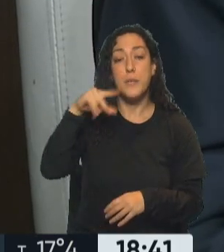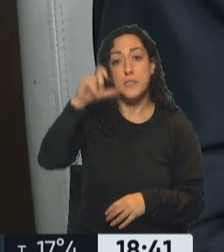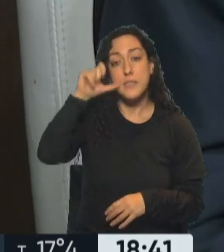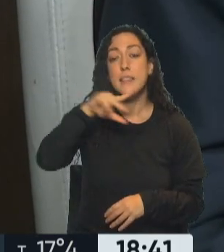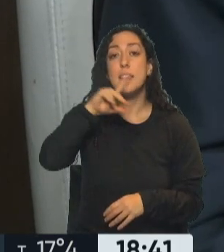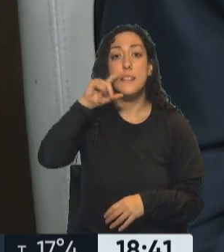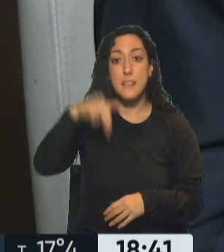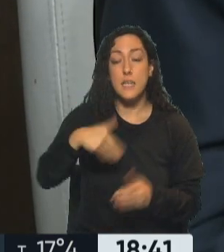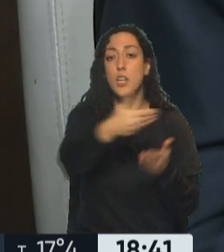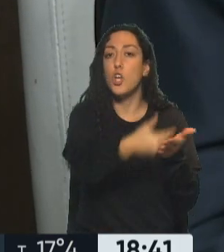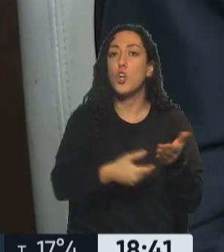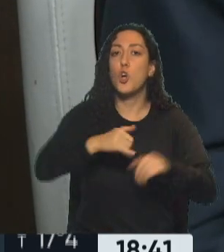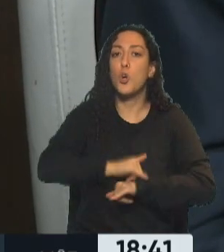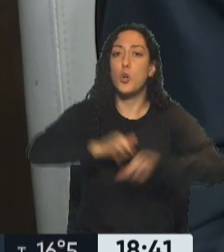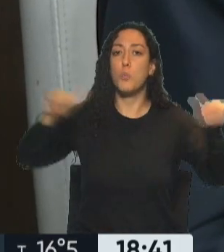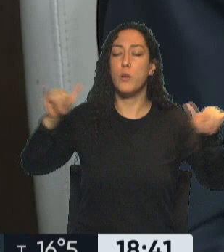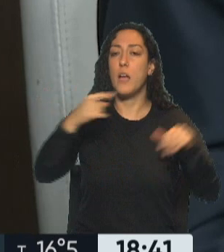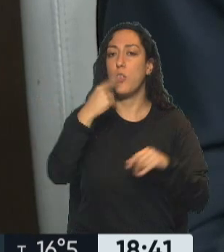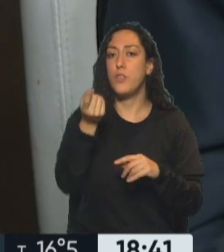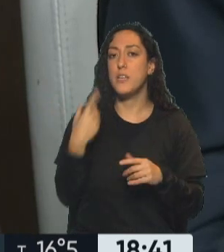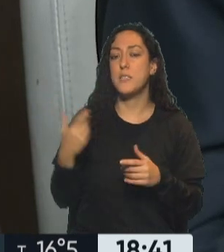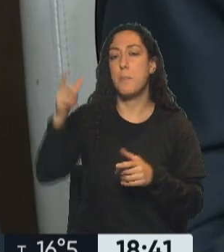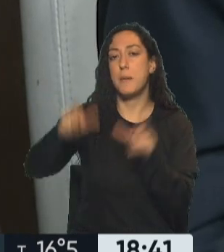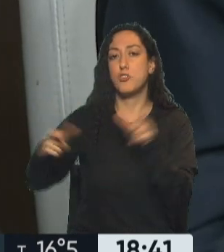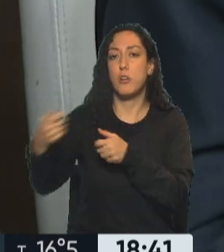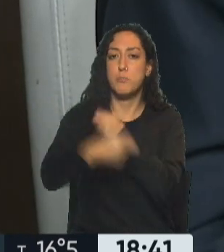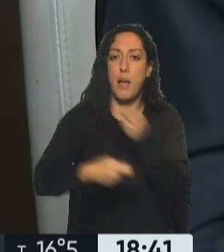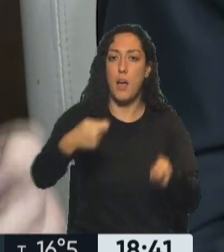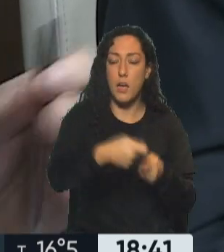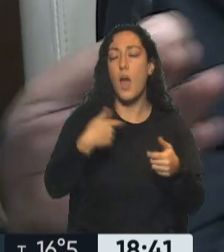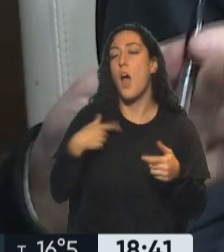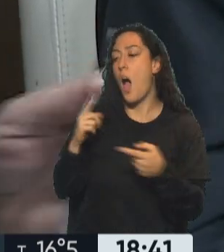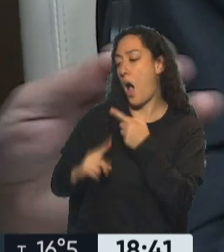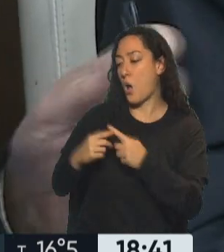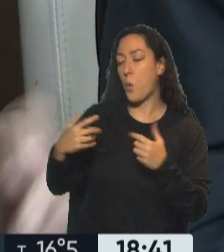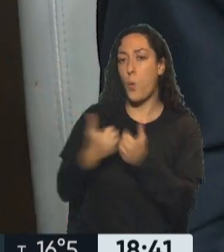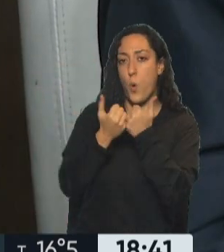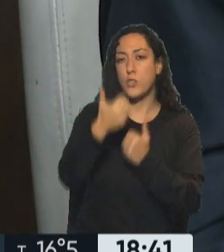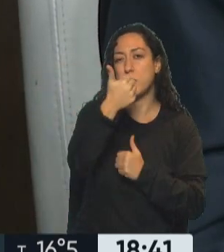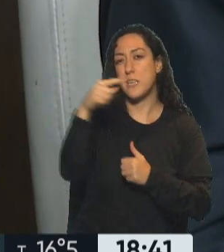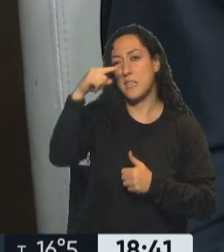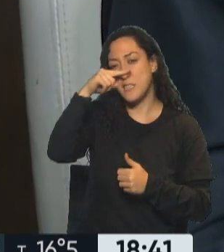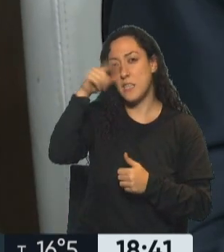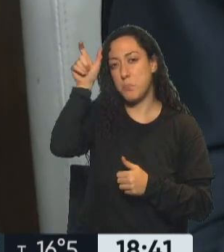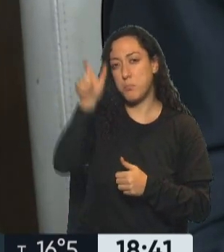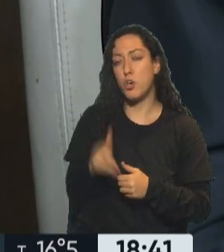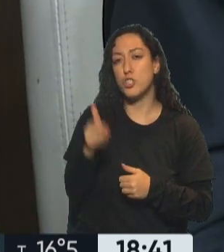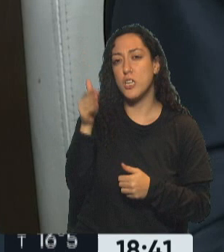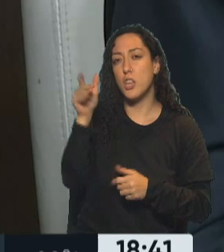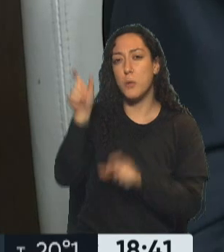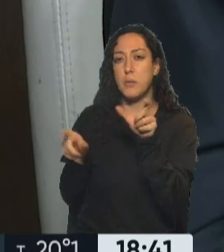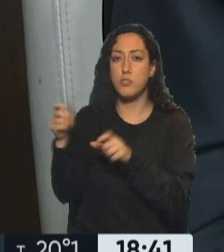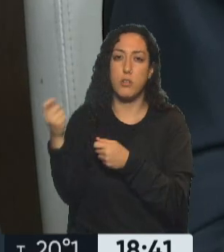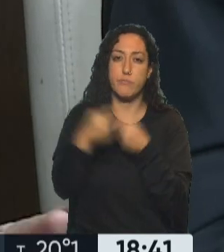comunicado señalando que llegó a un acuerdo con los acreedores, por lo menos con el 67% de los acreedores. Habló